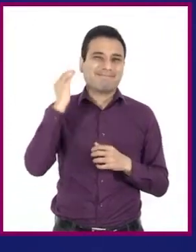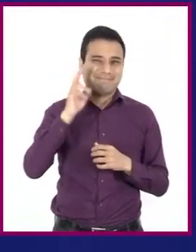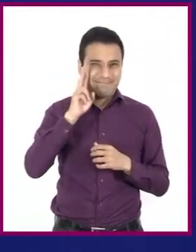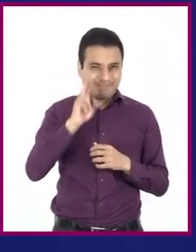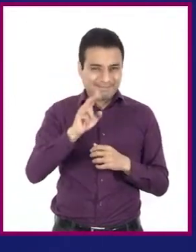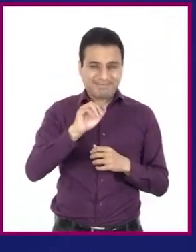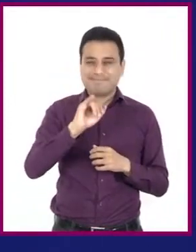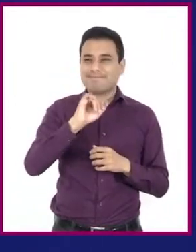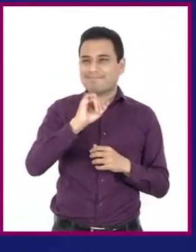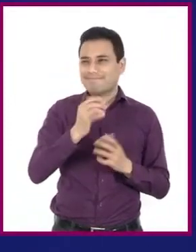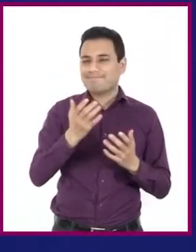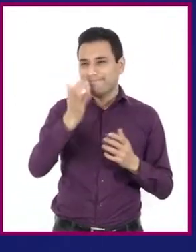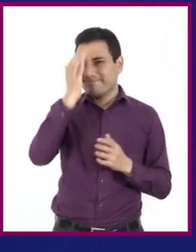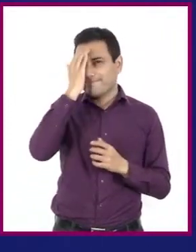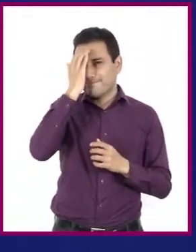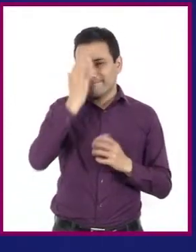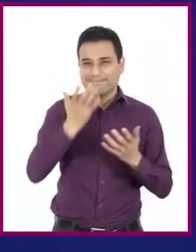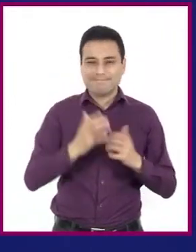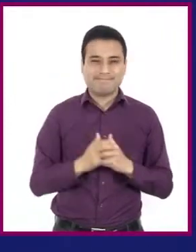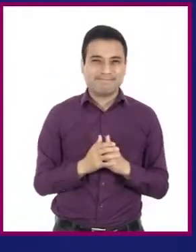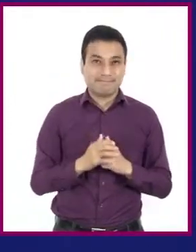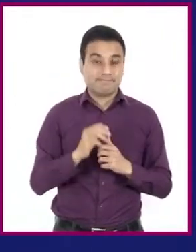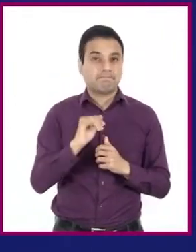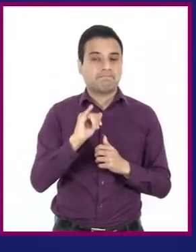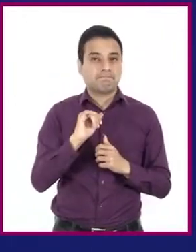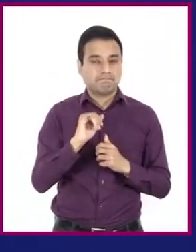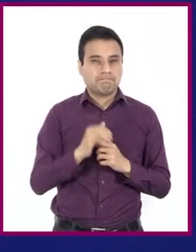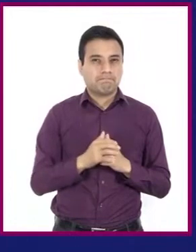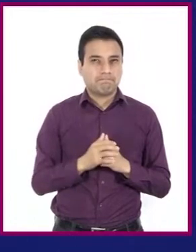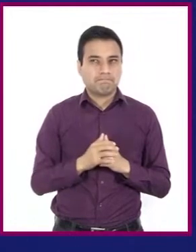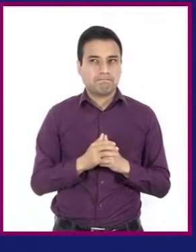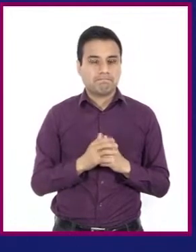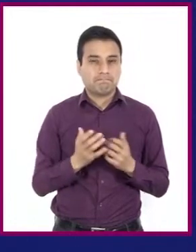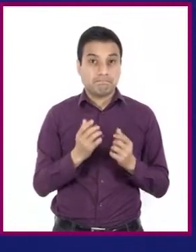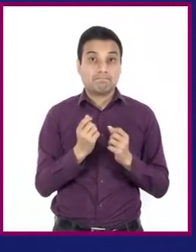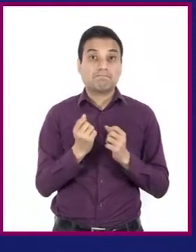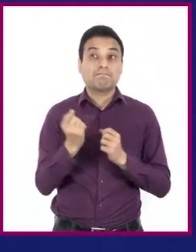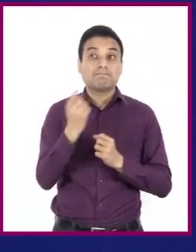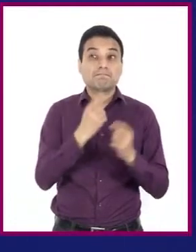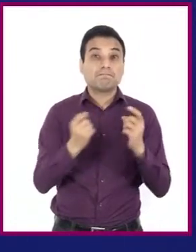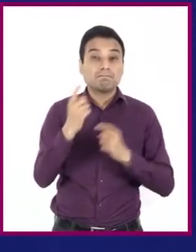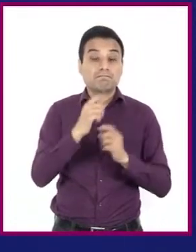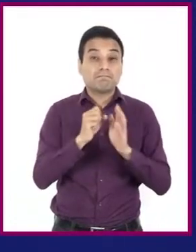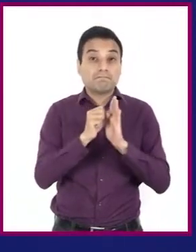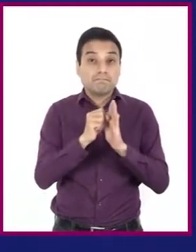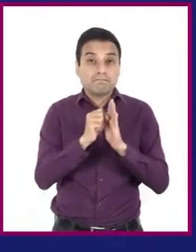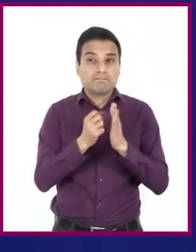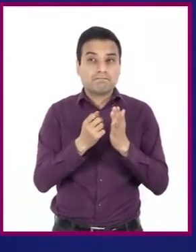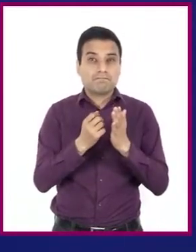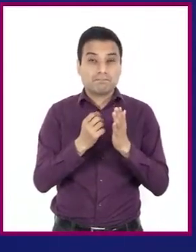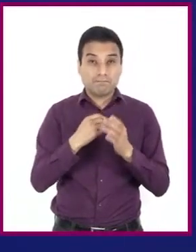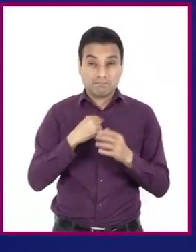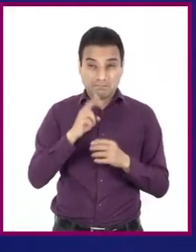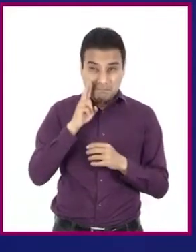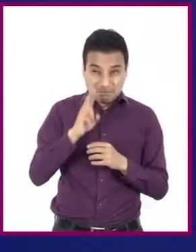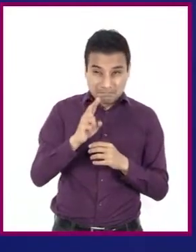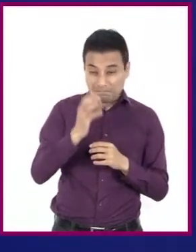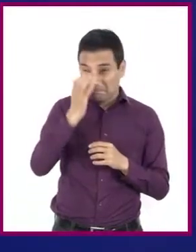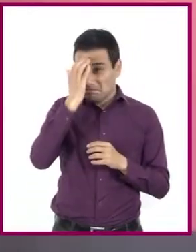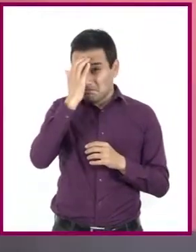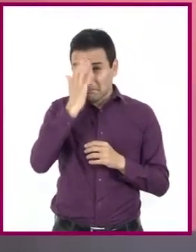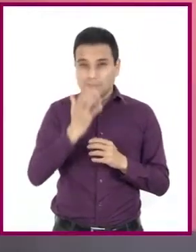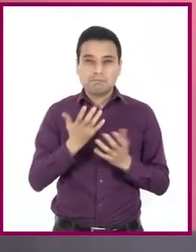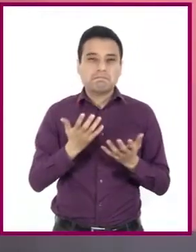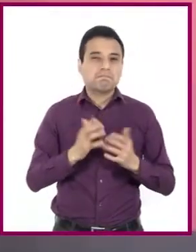lugar representada. Pero es cierto que algunos símbolos no nos serán tan fáciles de identificar.